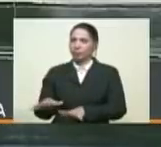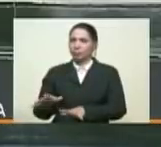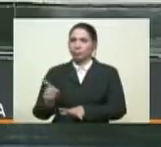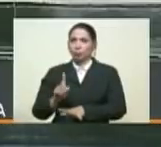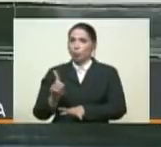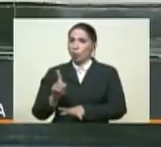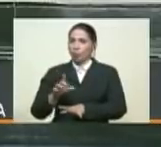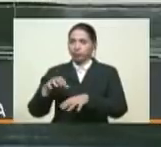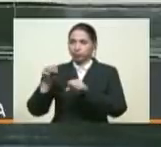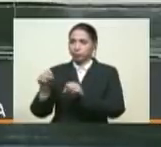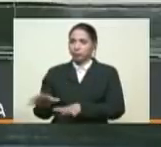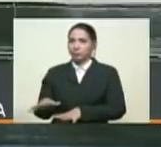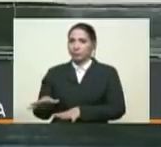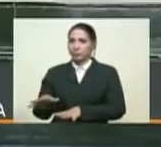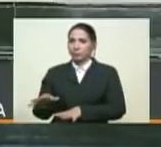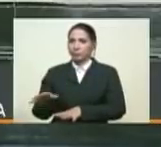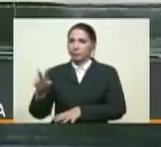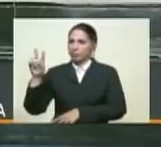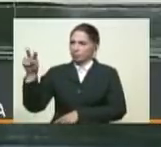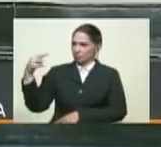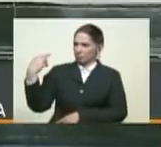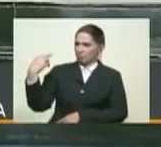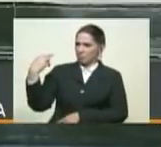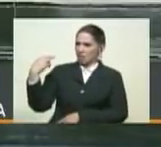Es que ustedes me ven a mí cara de rendirme,